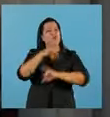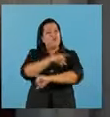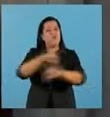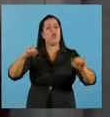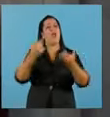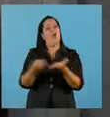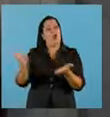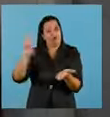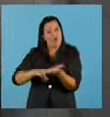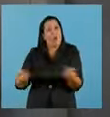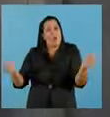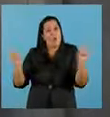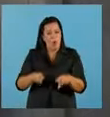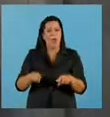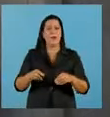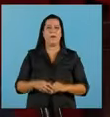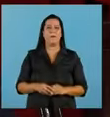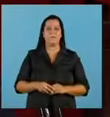relanzamiento